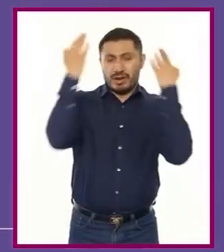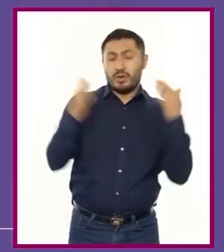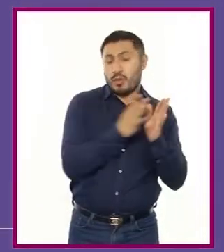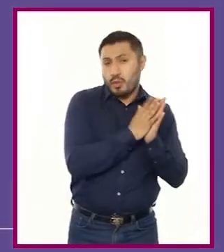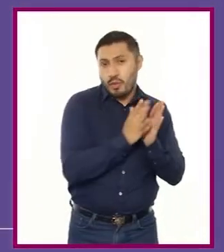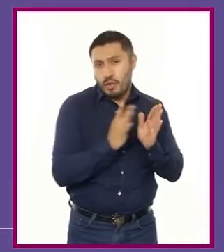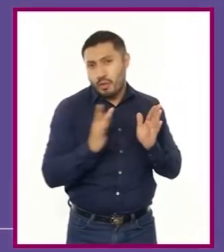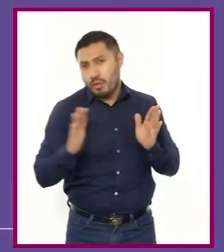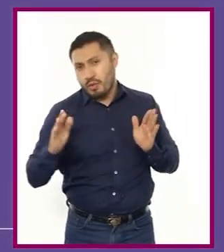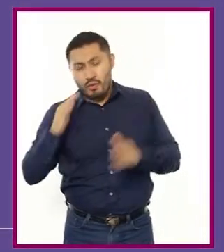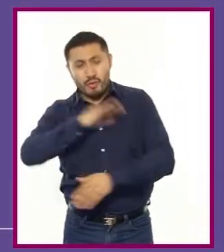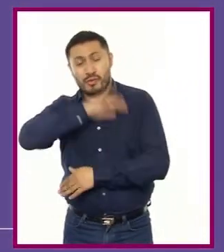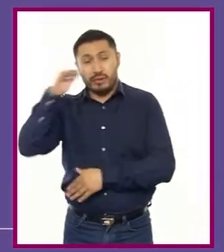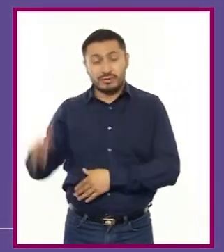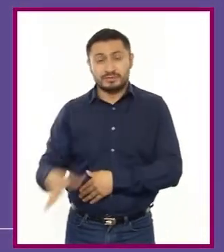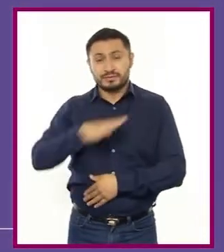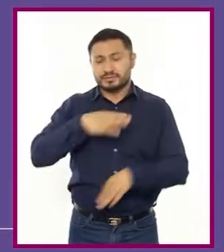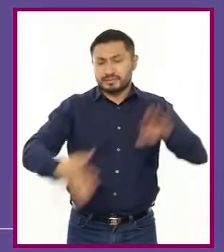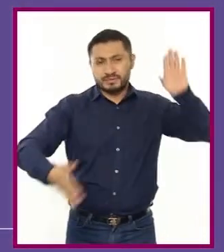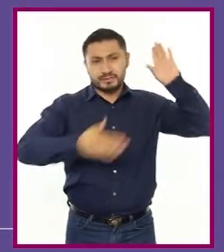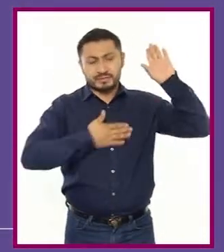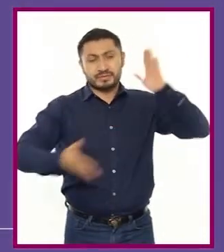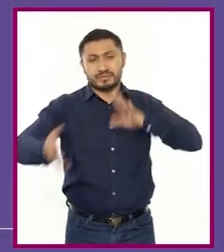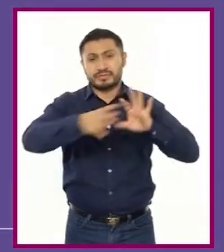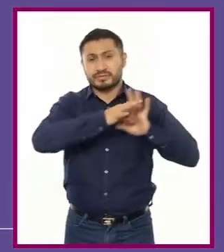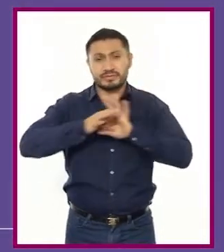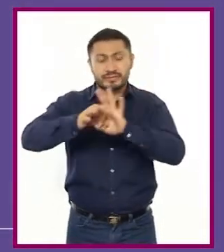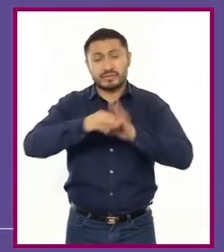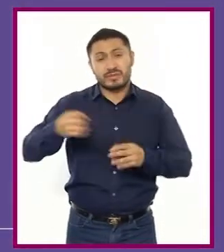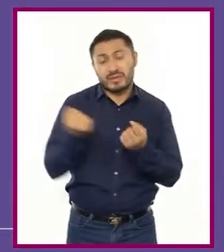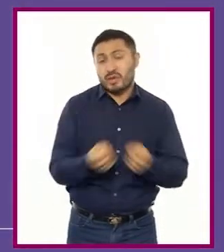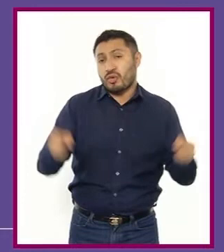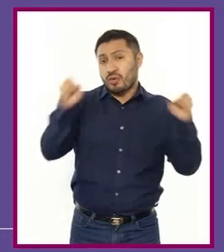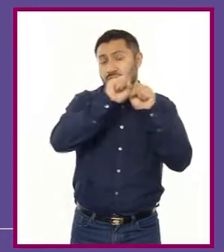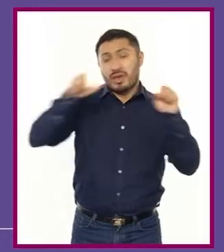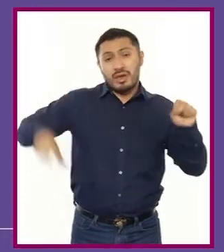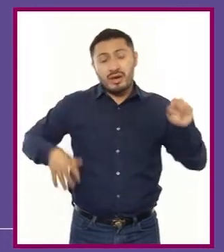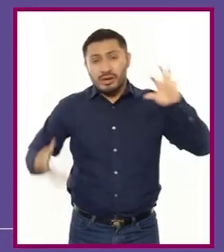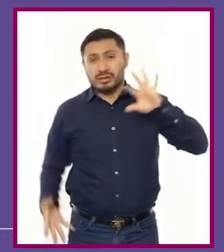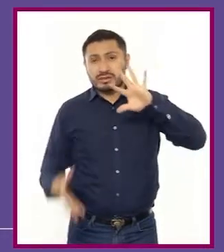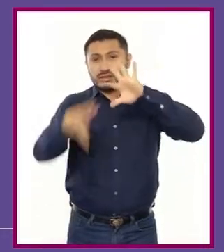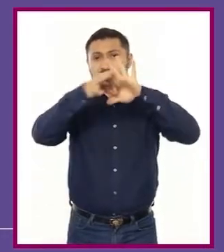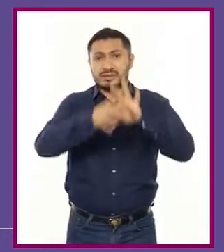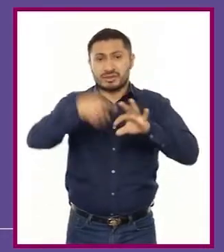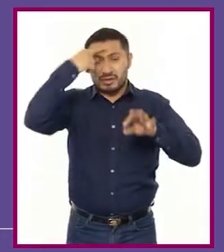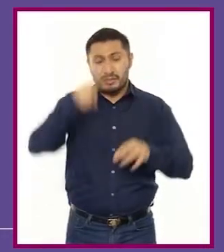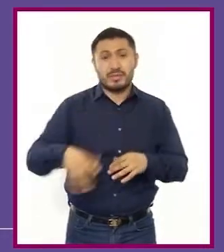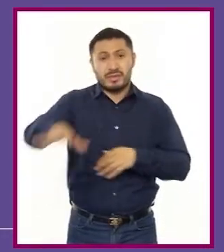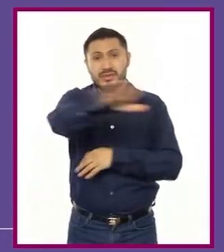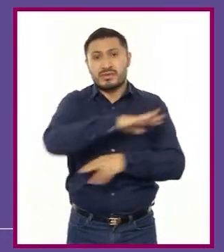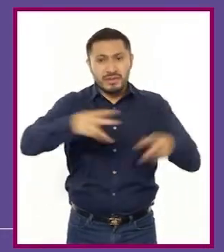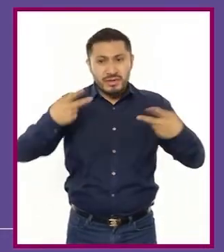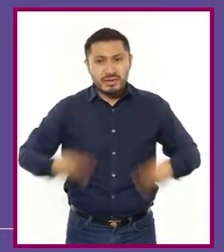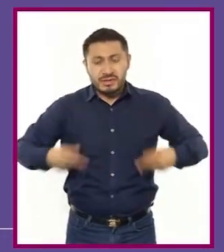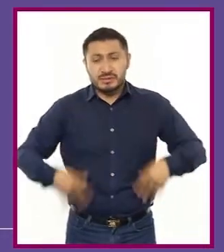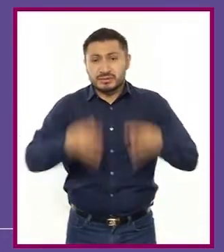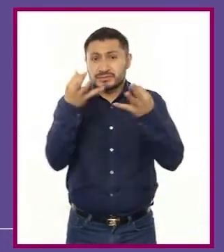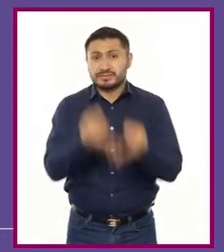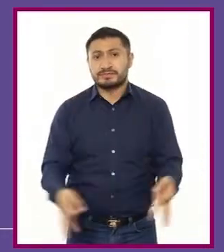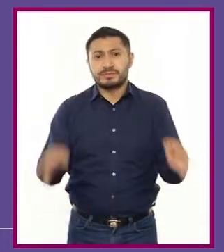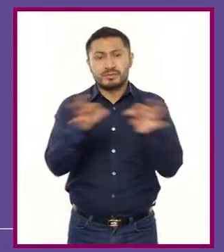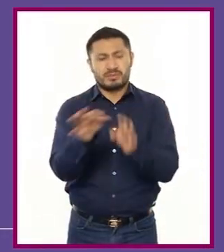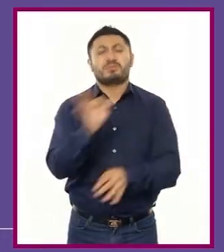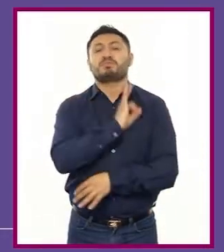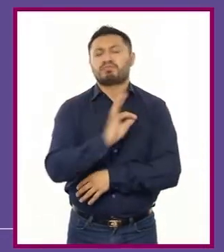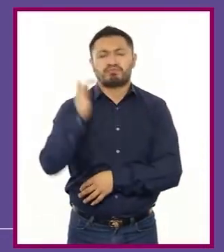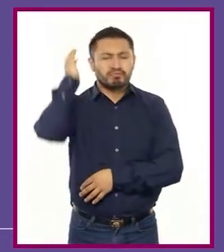un compromiso compartido entre sociedad y gobierno al asumir que todas las personas son valiosas, son capaces